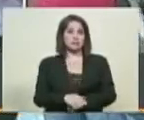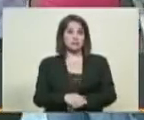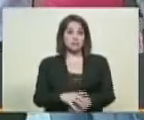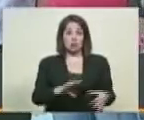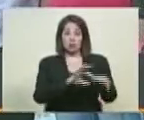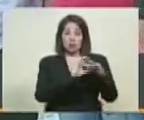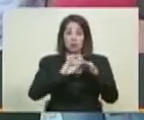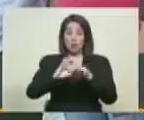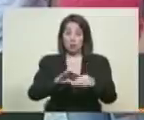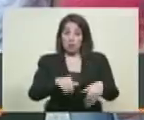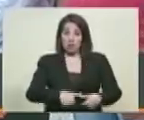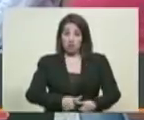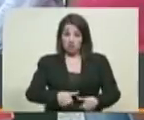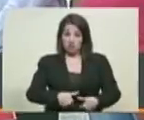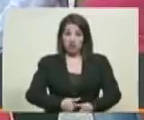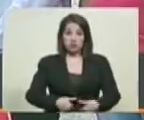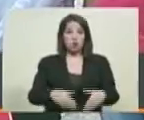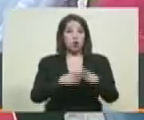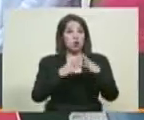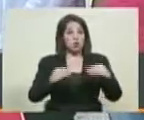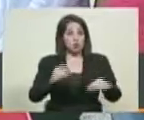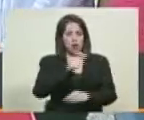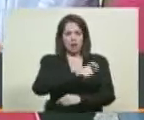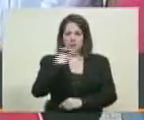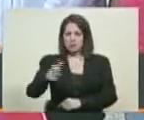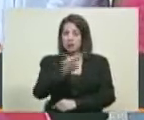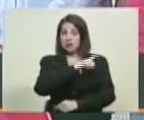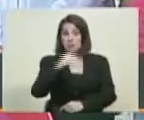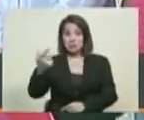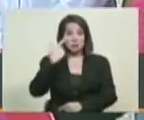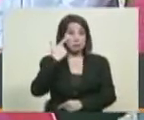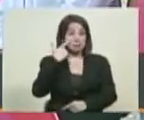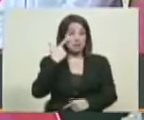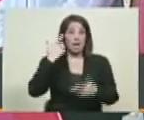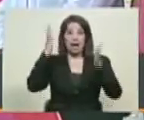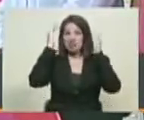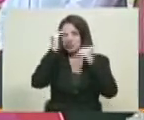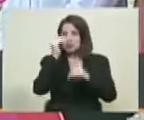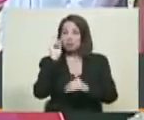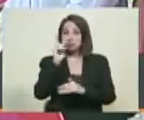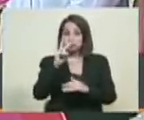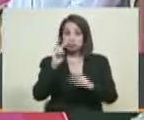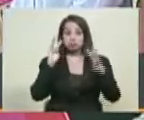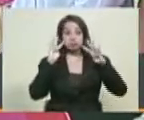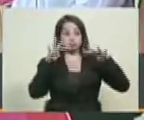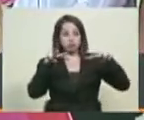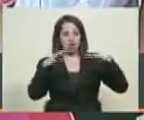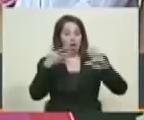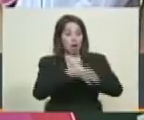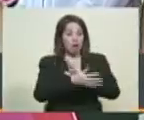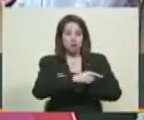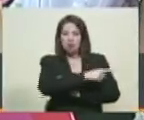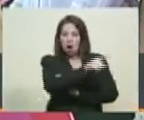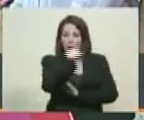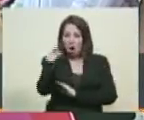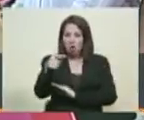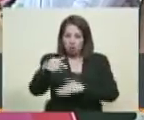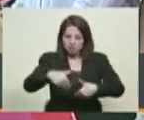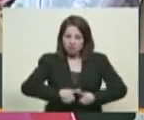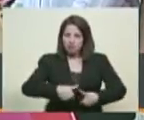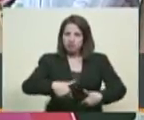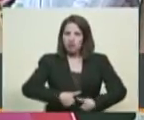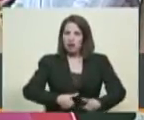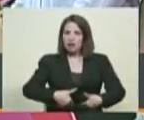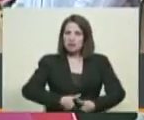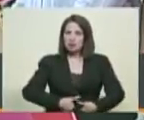unimos esfuerzos, los transportistas, atención mis hermanos transportistas, si unimos esfuerzos en base a la